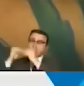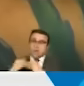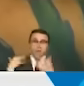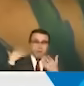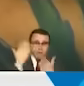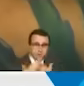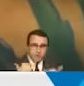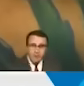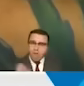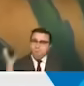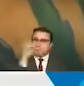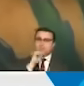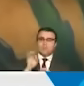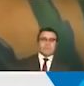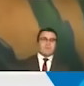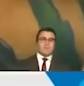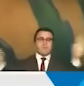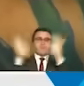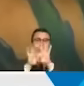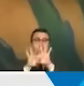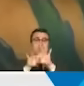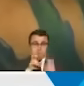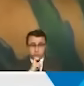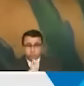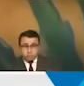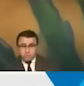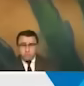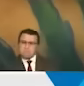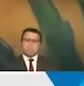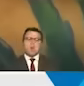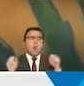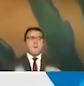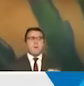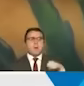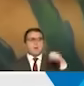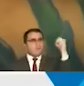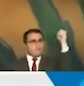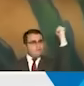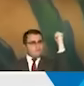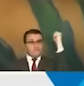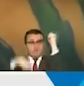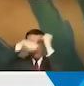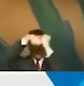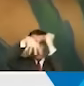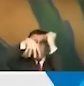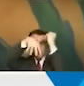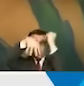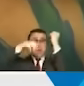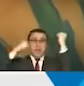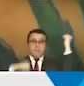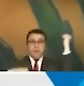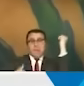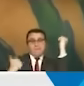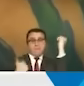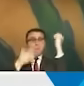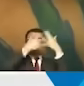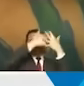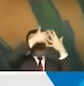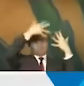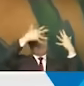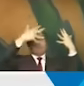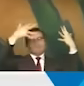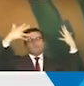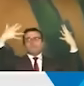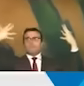es se puede utilizar los postes de la Luz con cuidado obviamente se puede ir